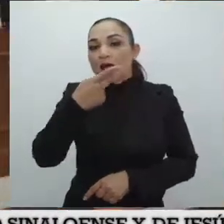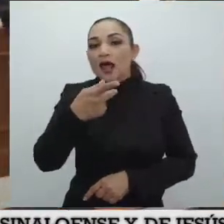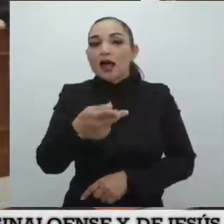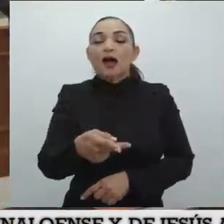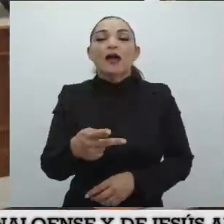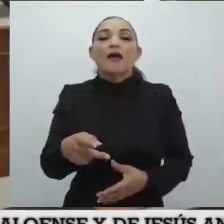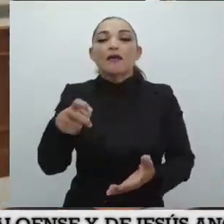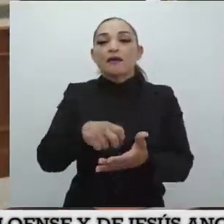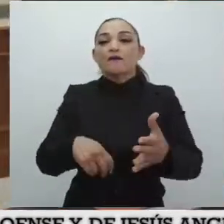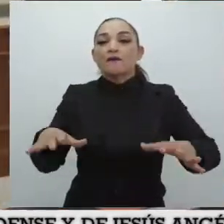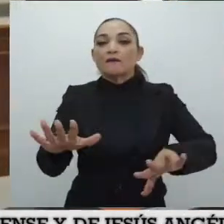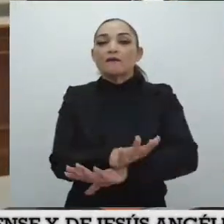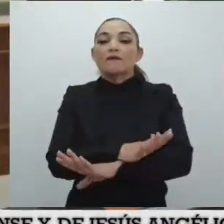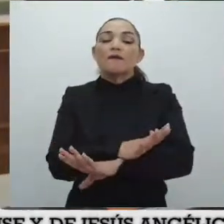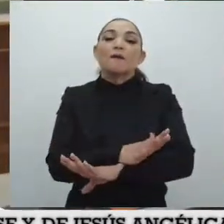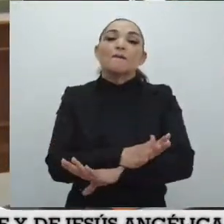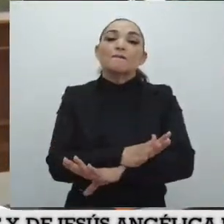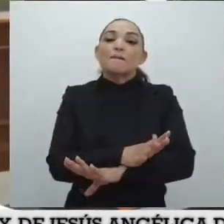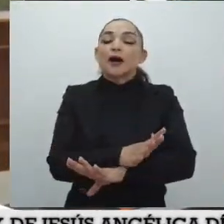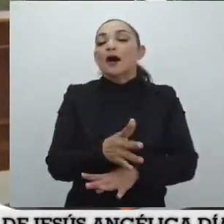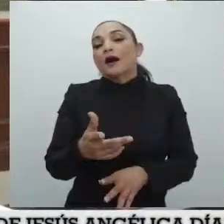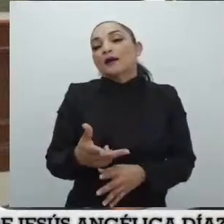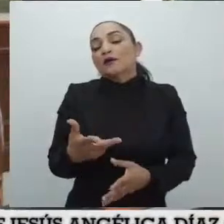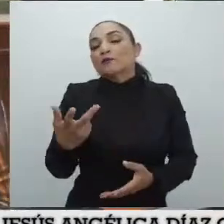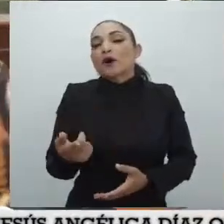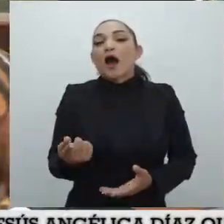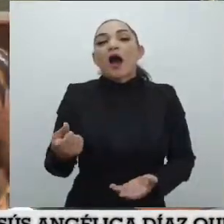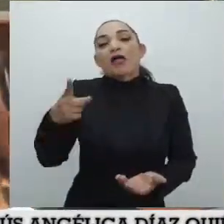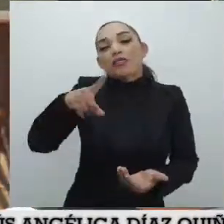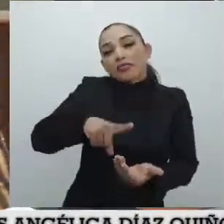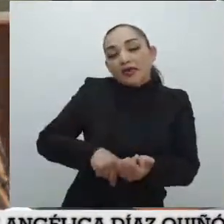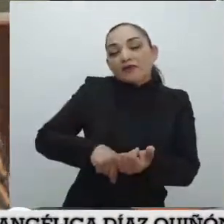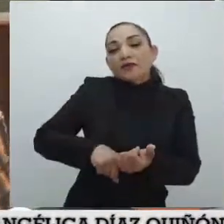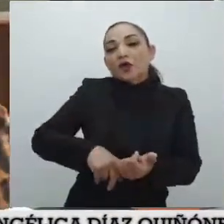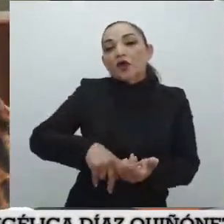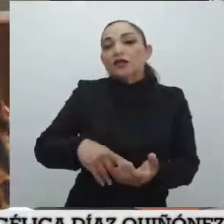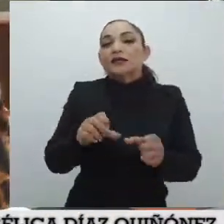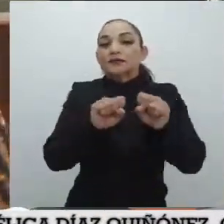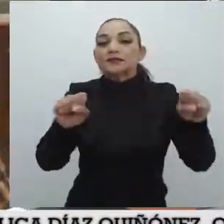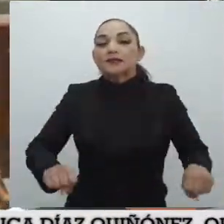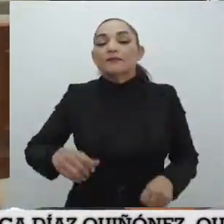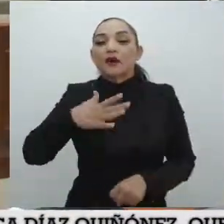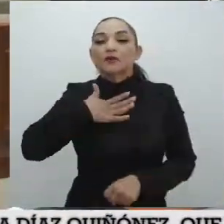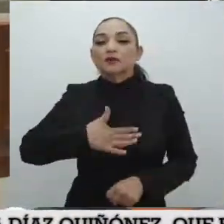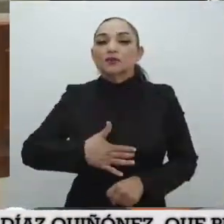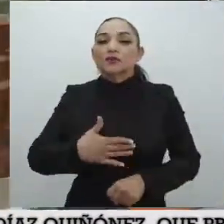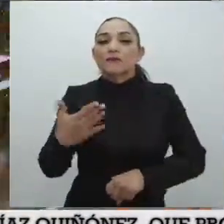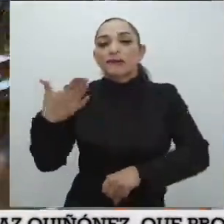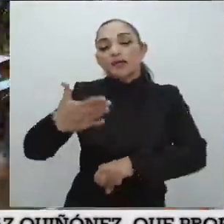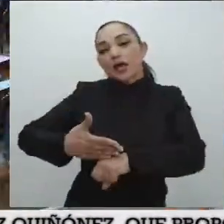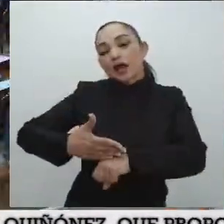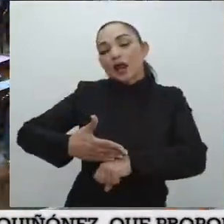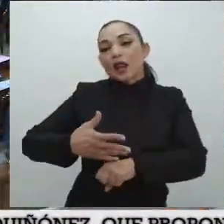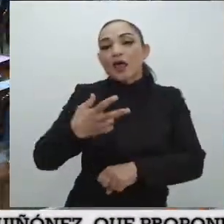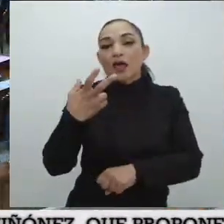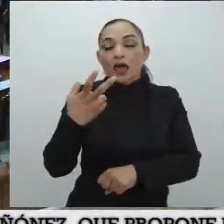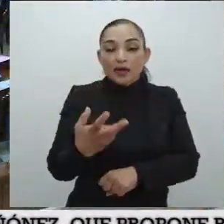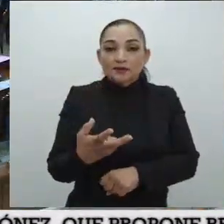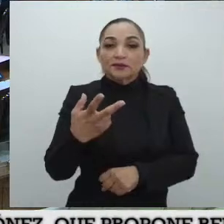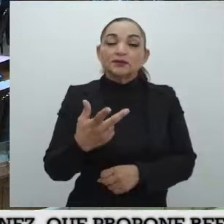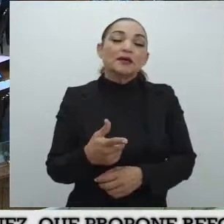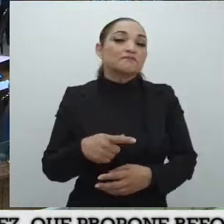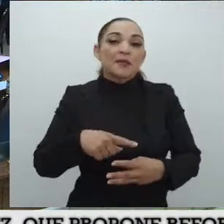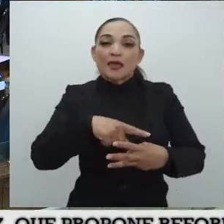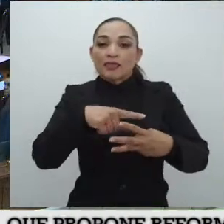cambio estructural en el funcionamiento del sistema de justicia penal y a la vez representó un gran reto para los tres poderes y a la sociedad en